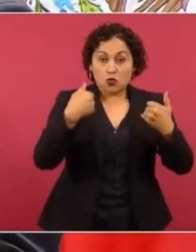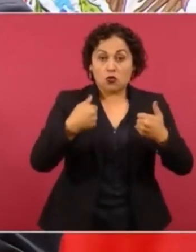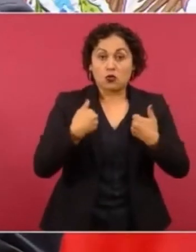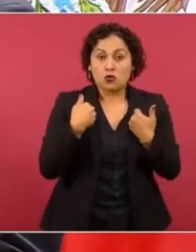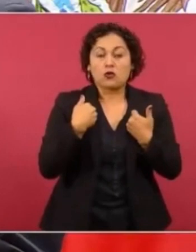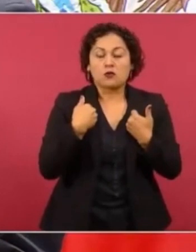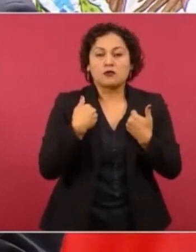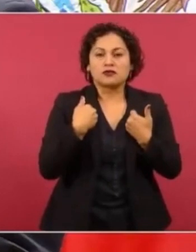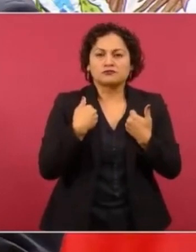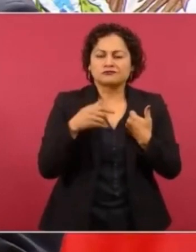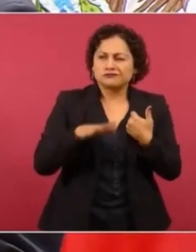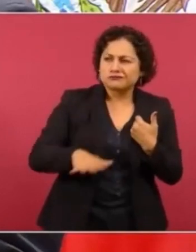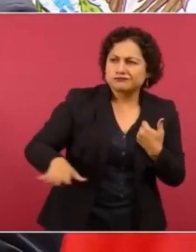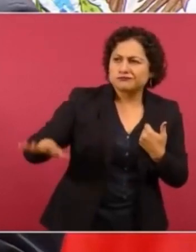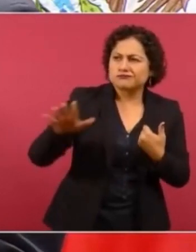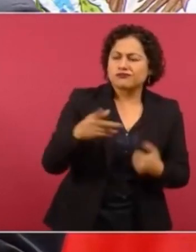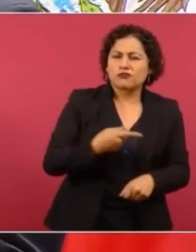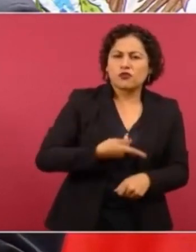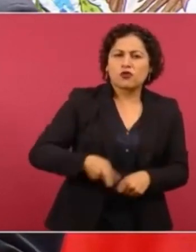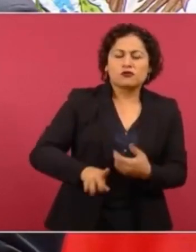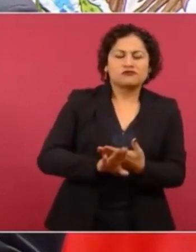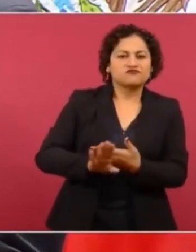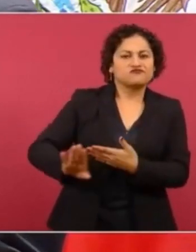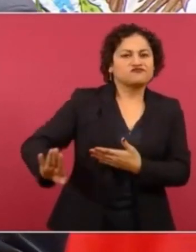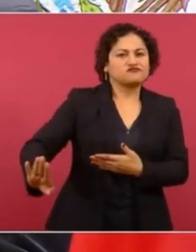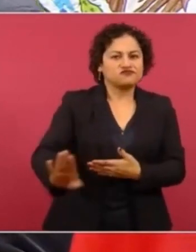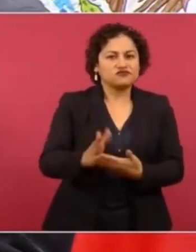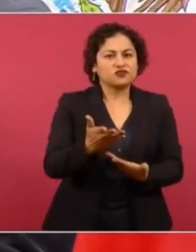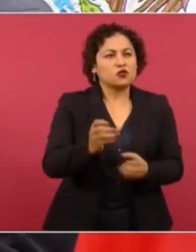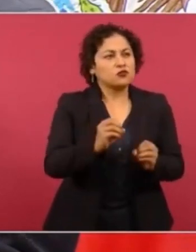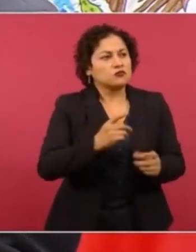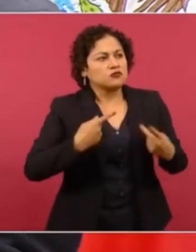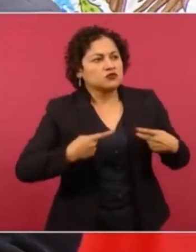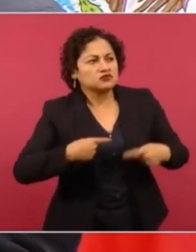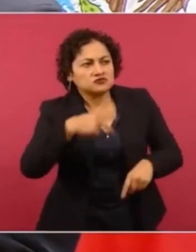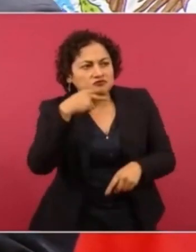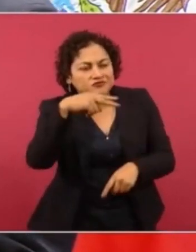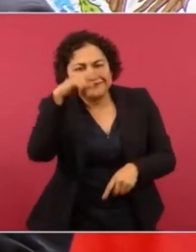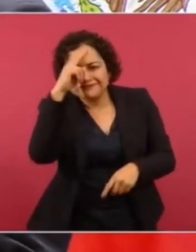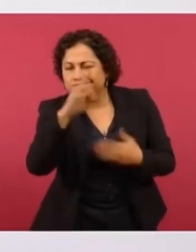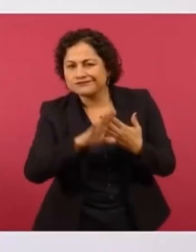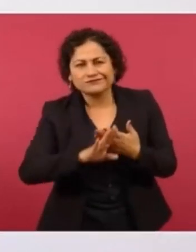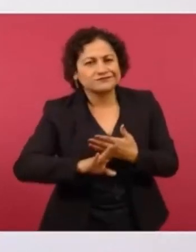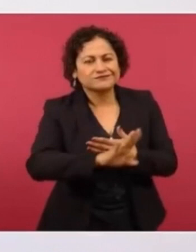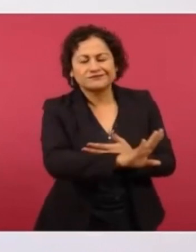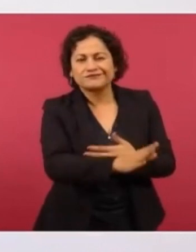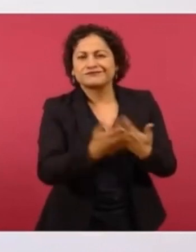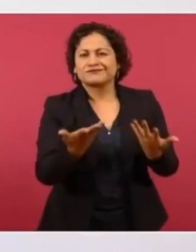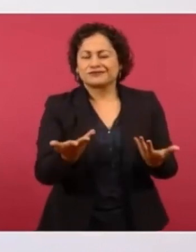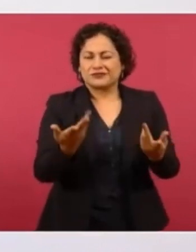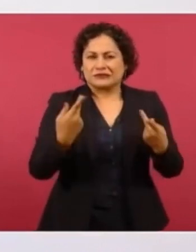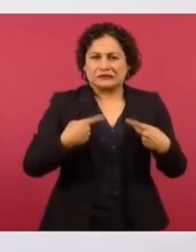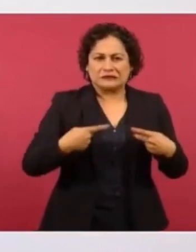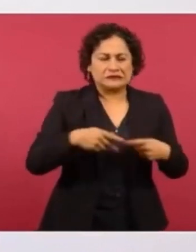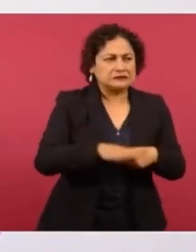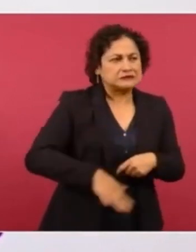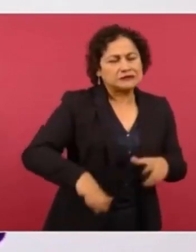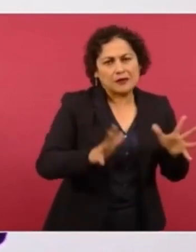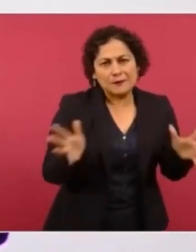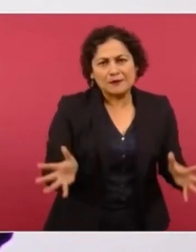Pobreza el analfabetismo la tiranía política y económica que vivía México bajo la dictadura